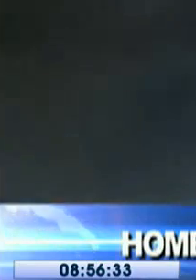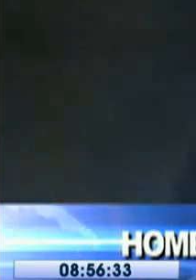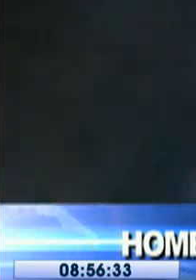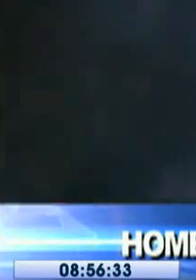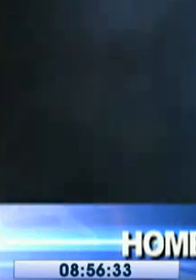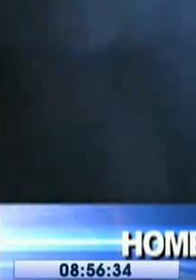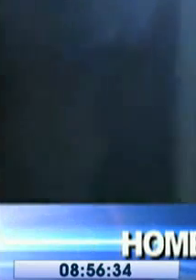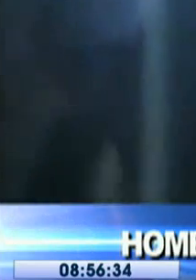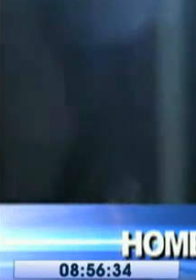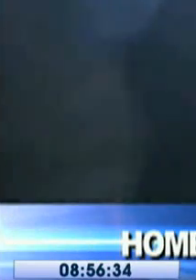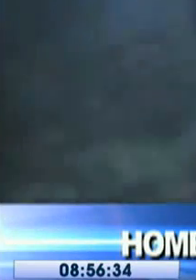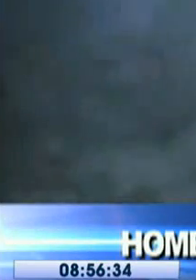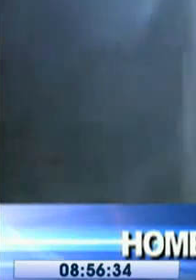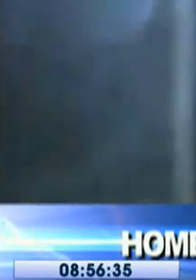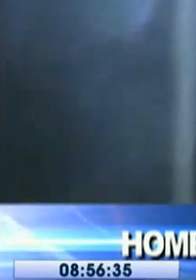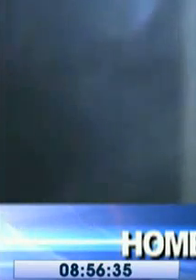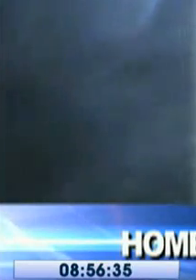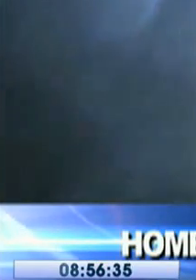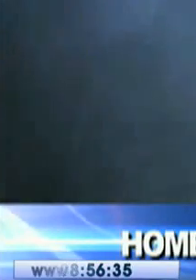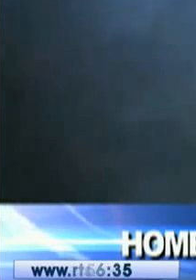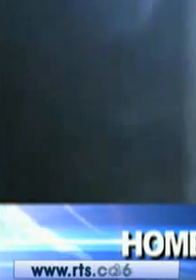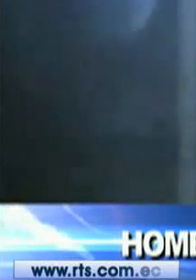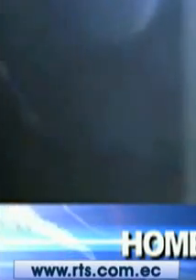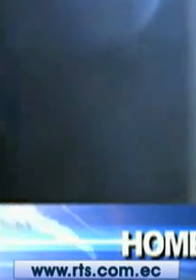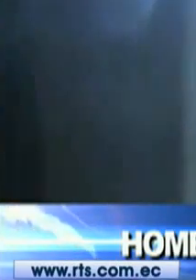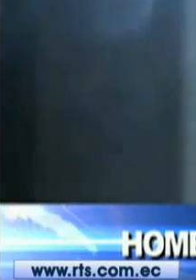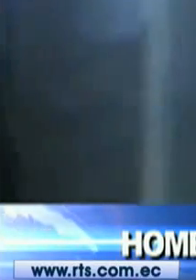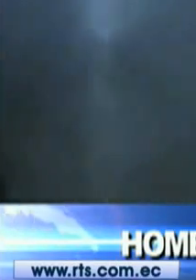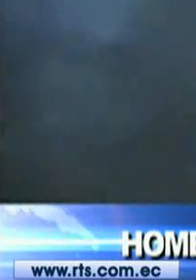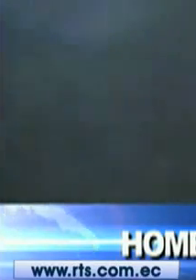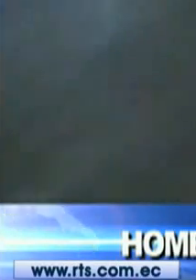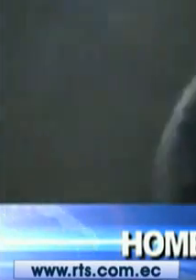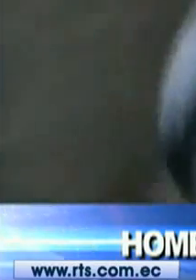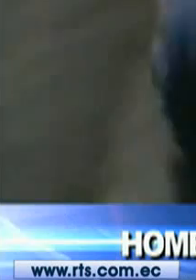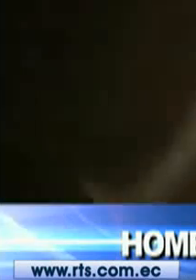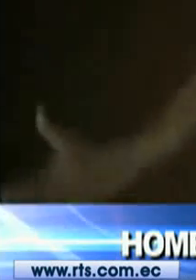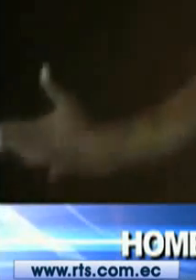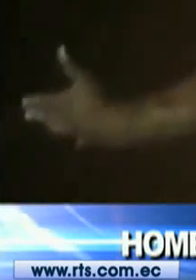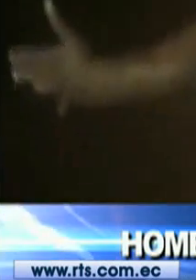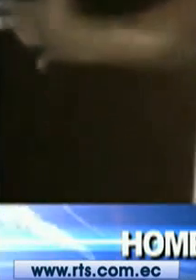denunciarlo. Descubra dónde ocurrió este hecho.